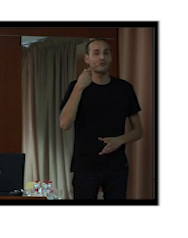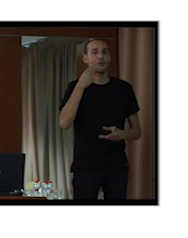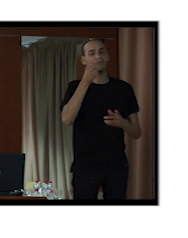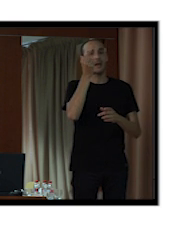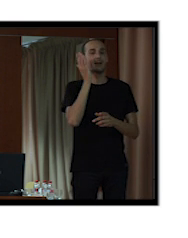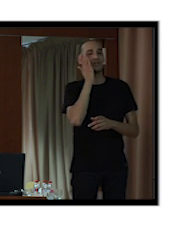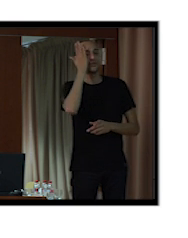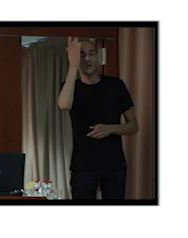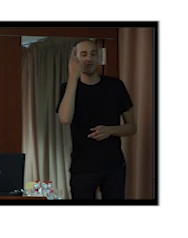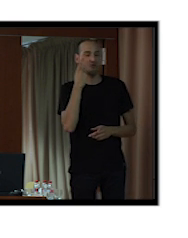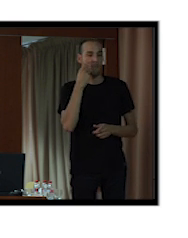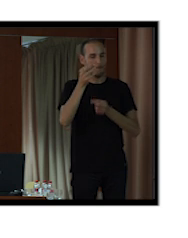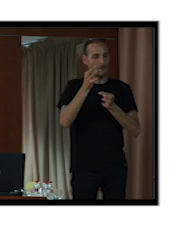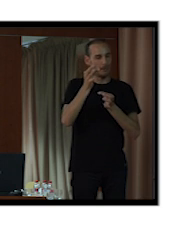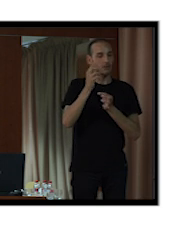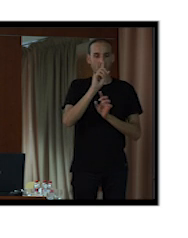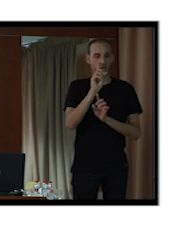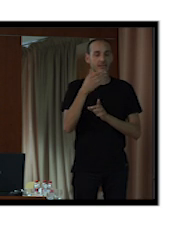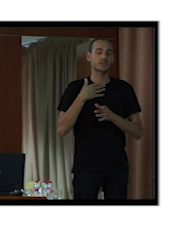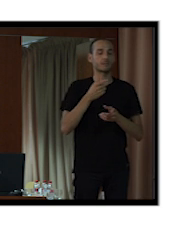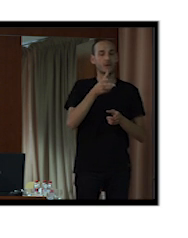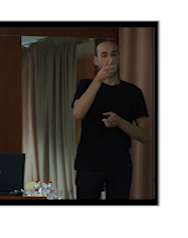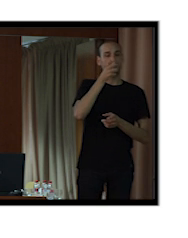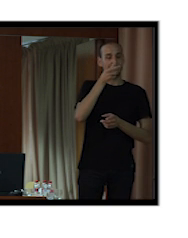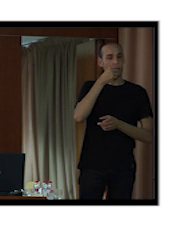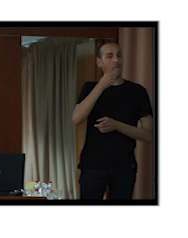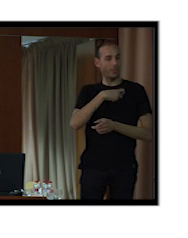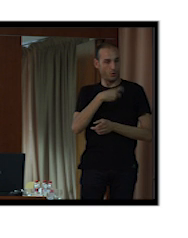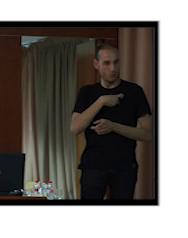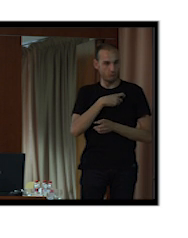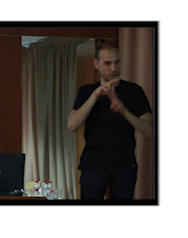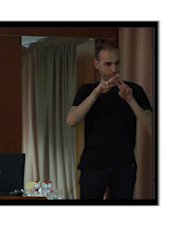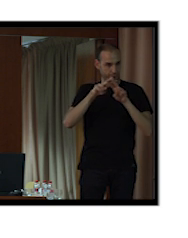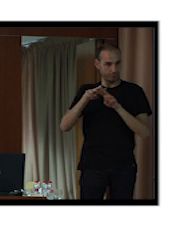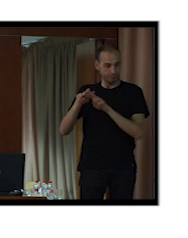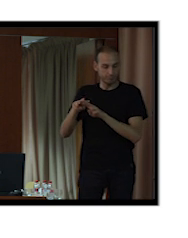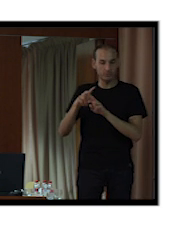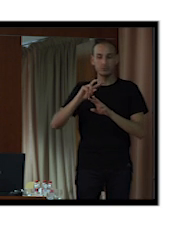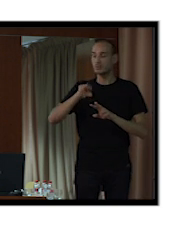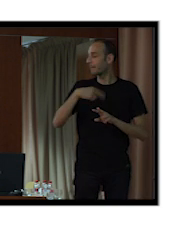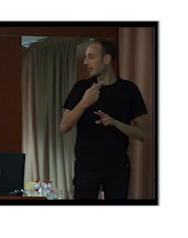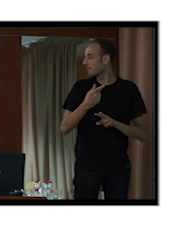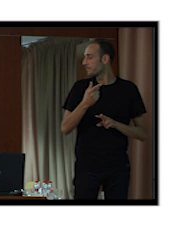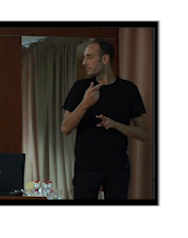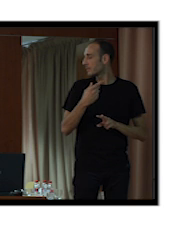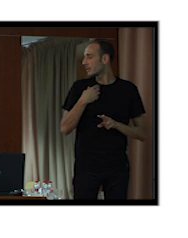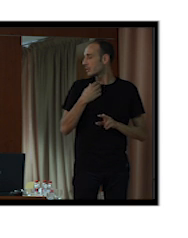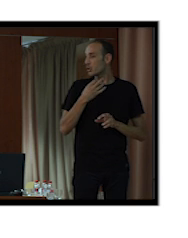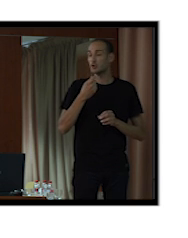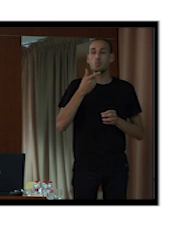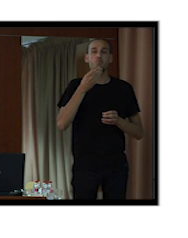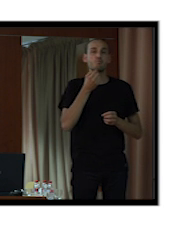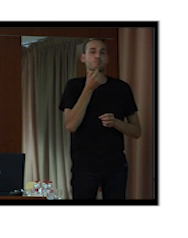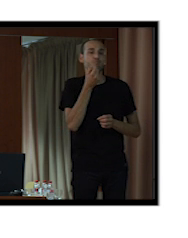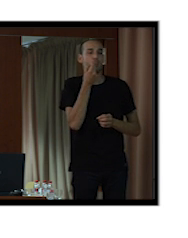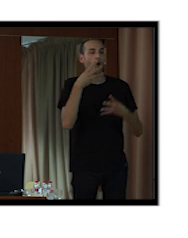mide variables cardiorrespiratorias, y solo es recomendable siempre que no se disponga de polisonografía. Nosotros lo utilizamos como screening, como paso